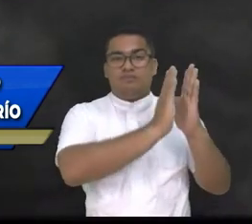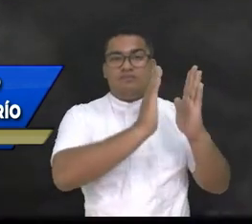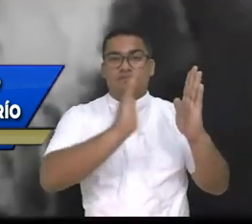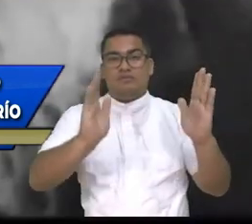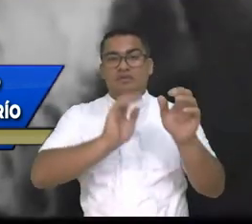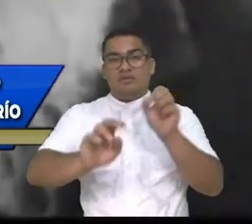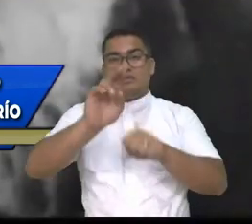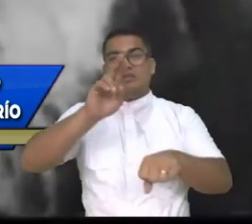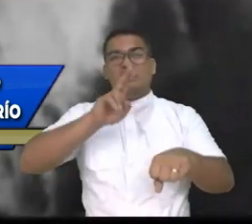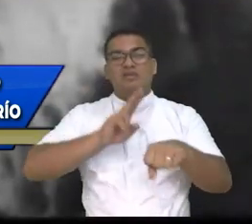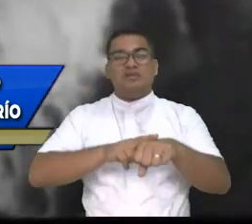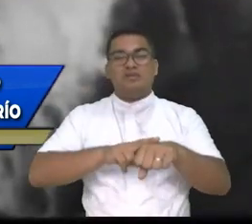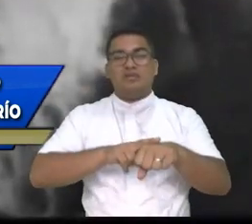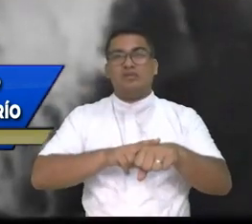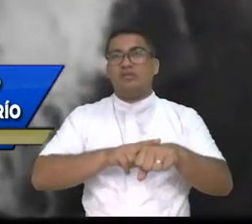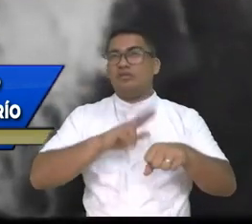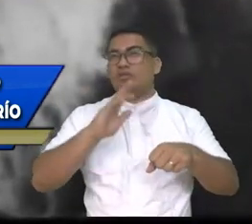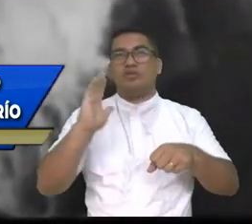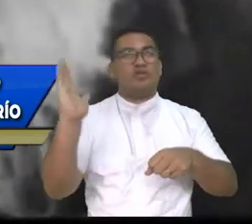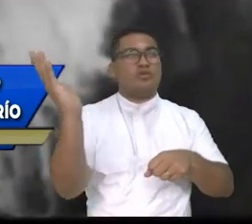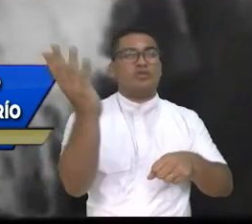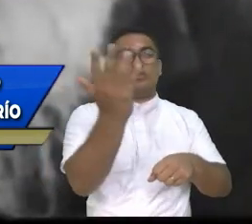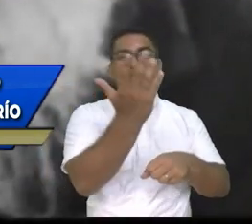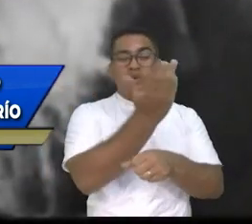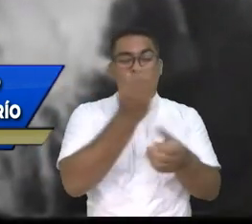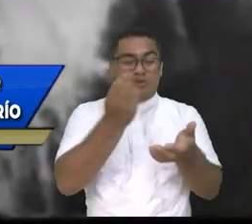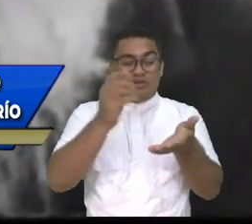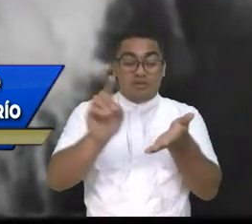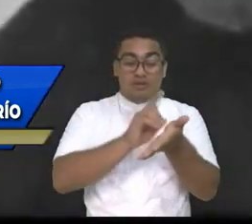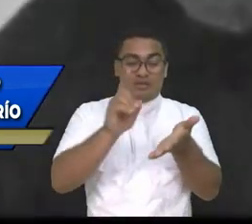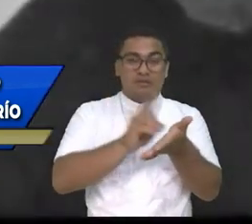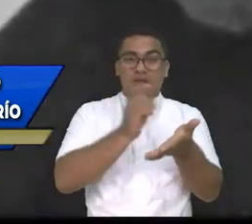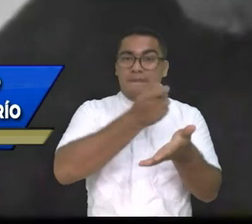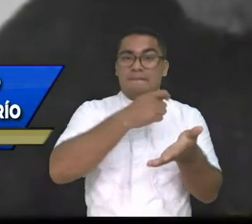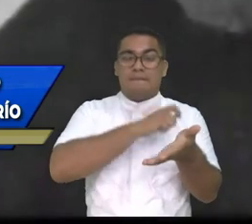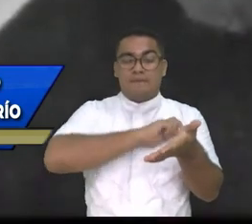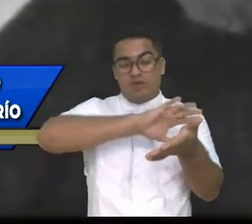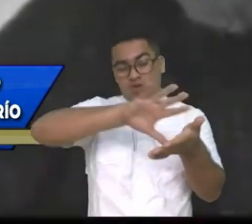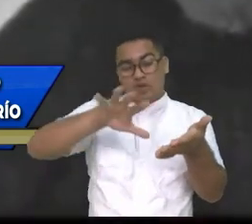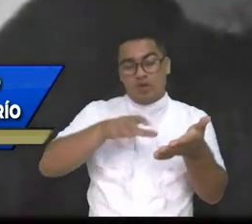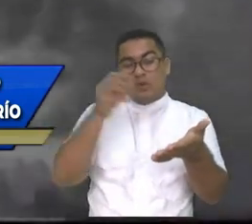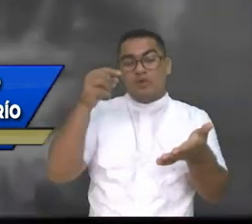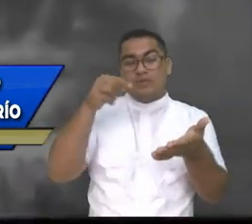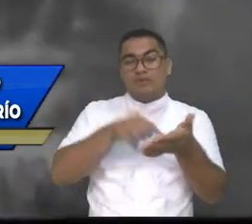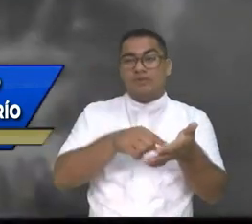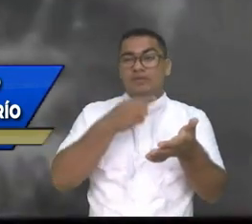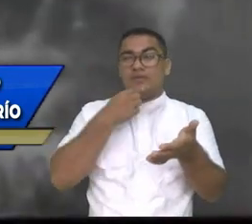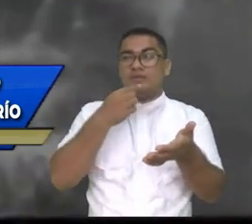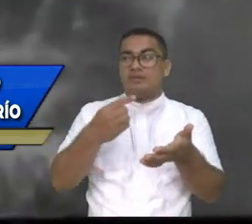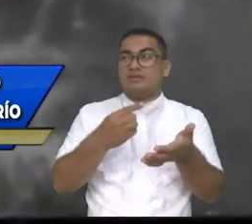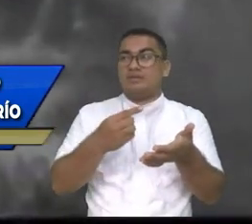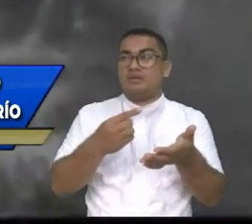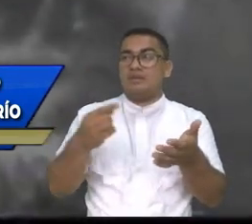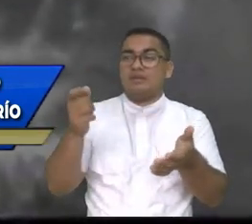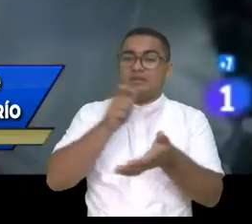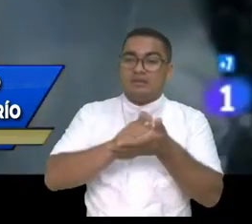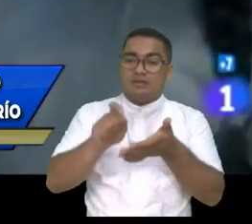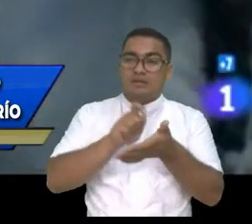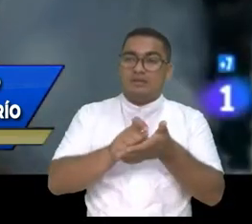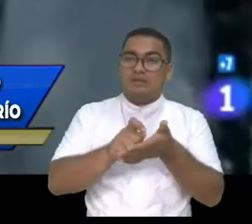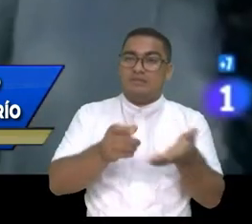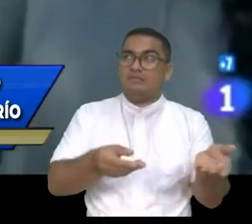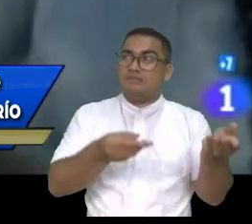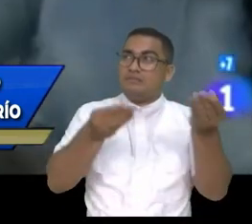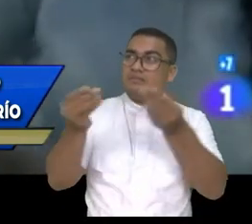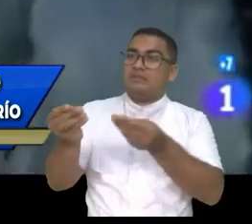y haberse aprendido todo el diccionario de la lengua española de aquel entonces, decirle, escribirle a la Real